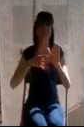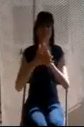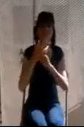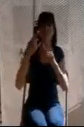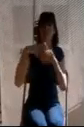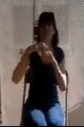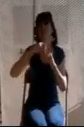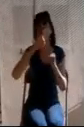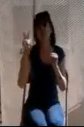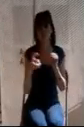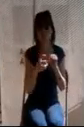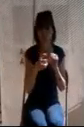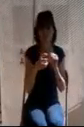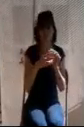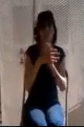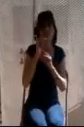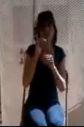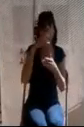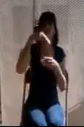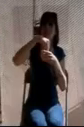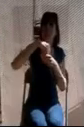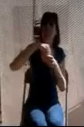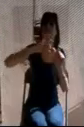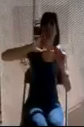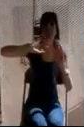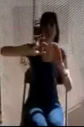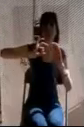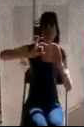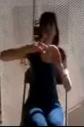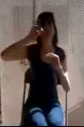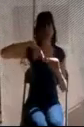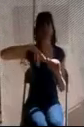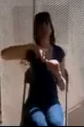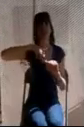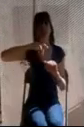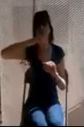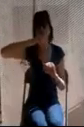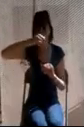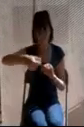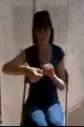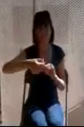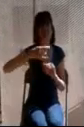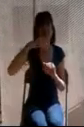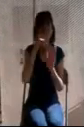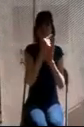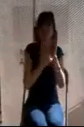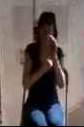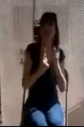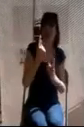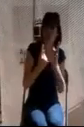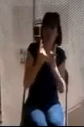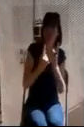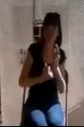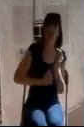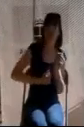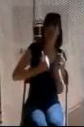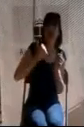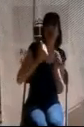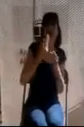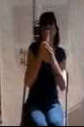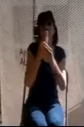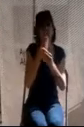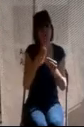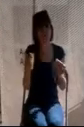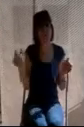múltiple voy a decir, estaban Ciudadanos y el Partido Socialista. Y de hecho, algunas medidas fueron más livianas porque se consideró